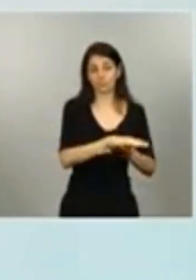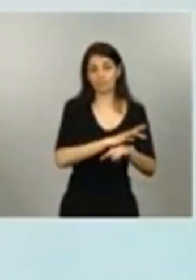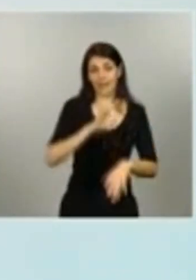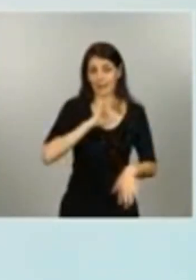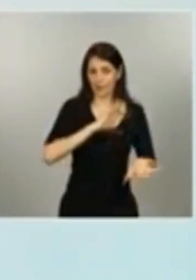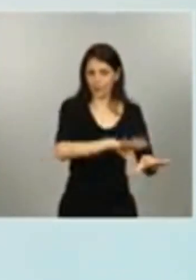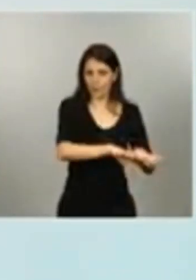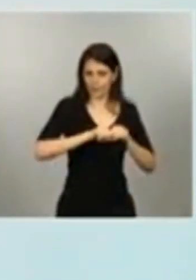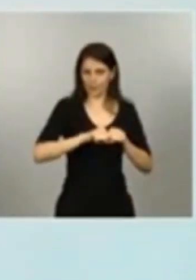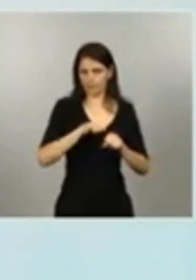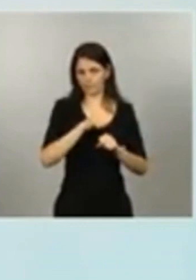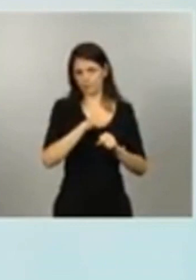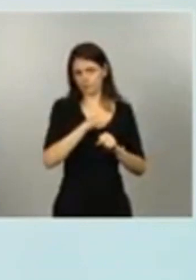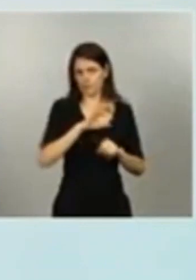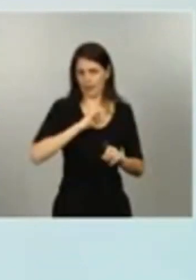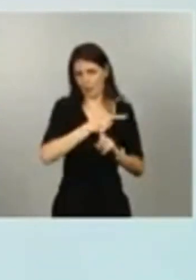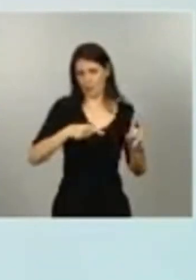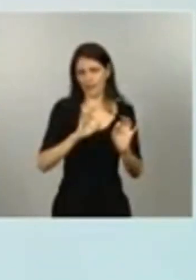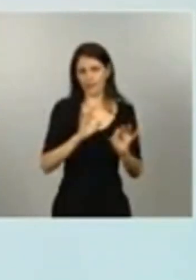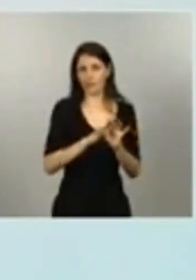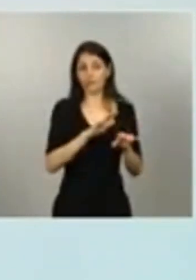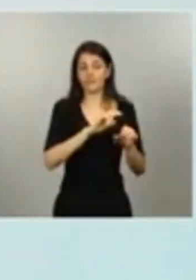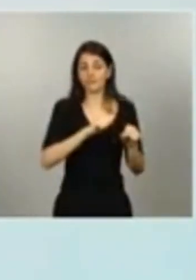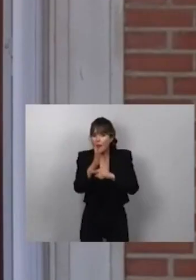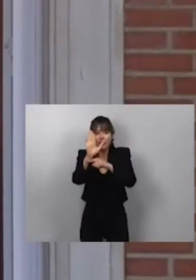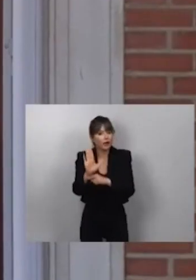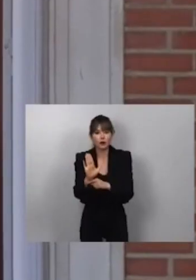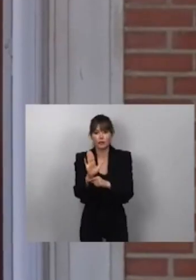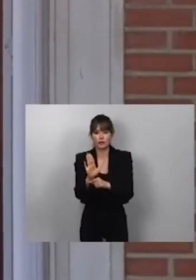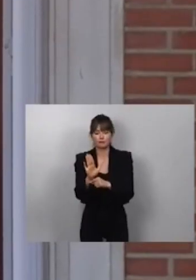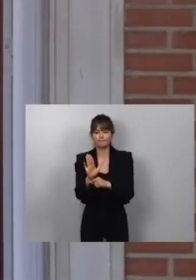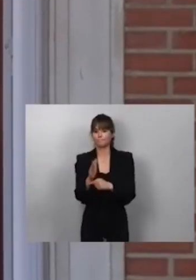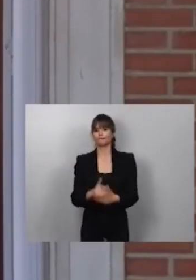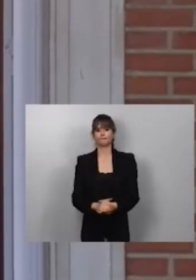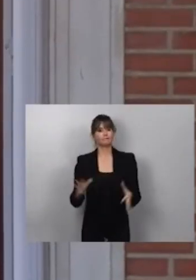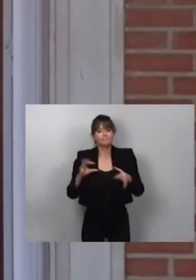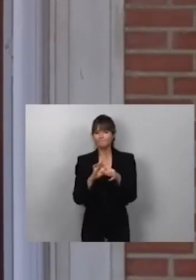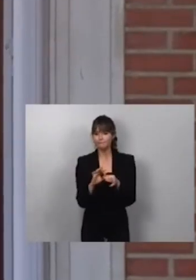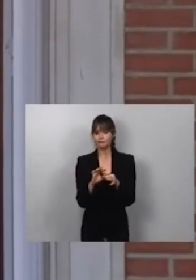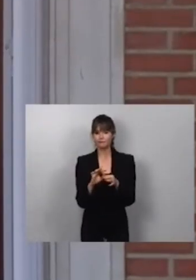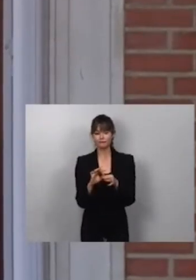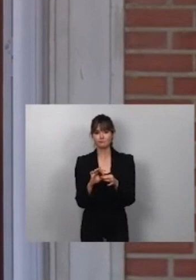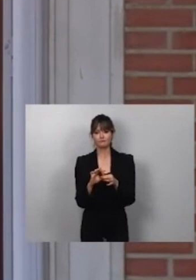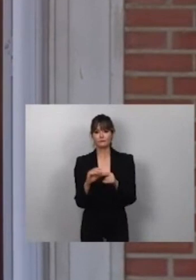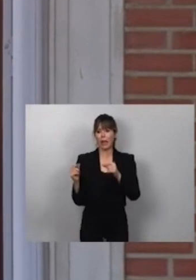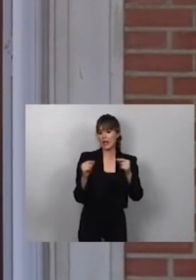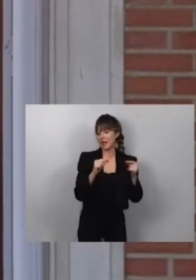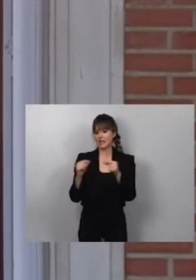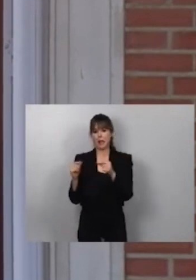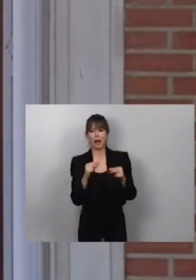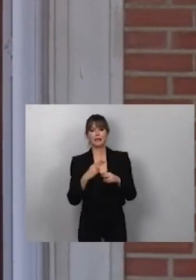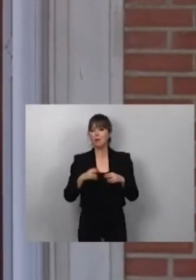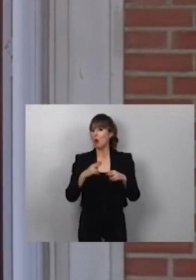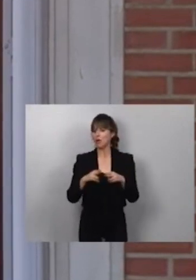manobra de descrédito a su familia están a ser vítimas esto nada tiene que ver con el legítimo debate entre opciones